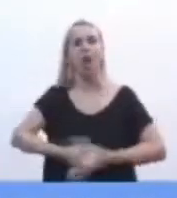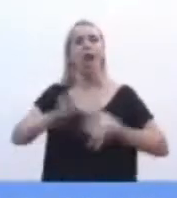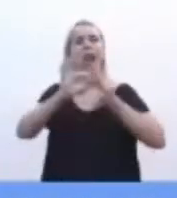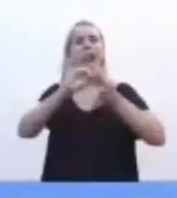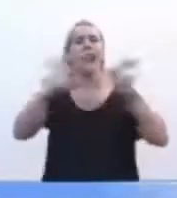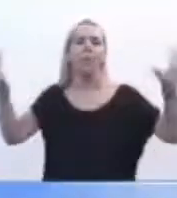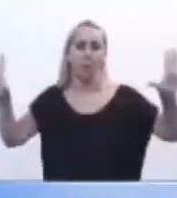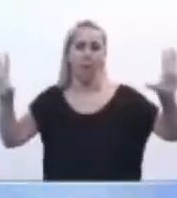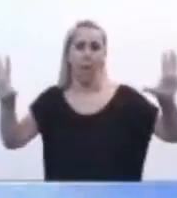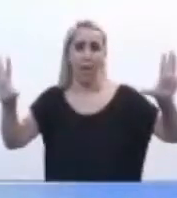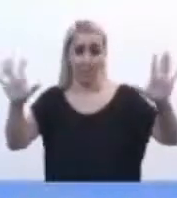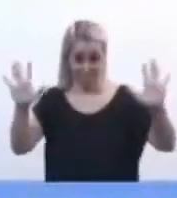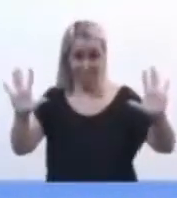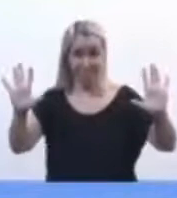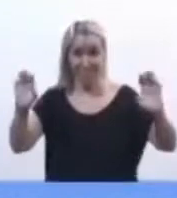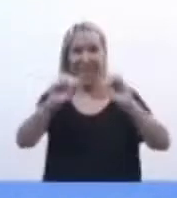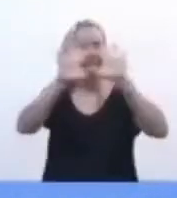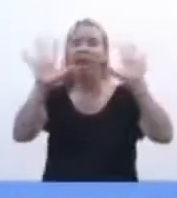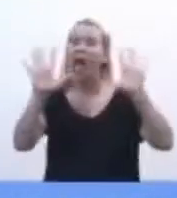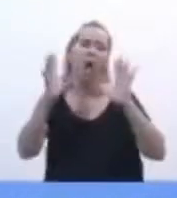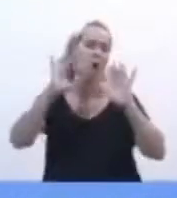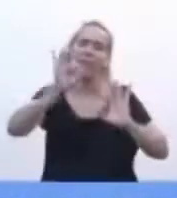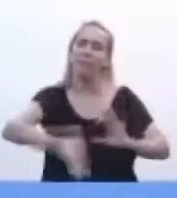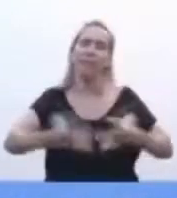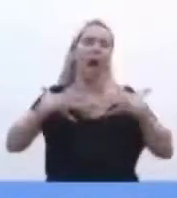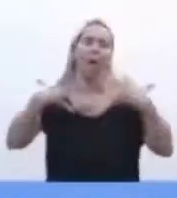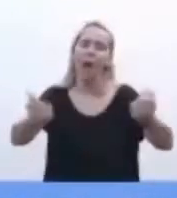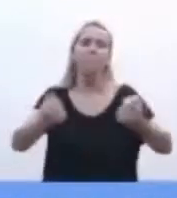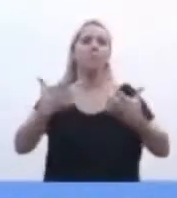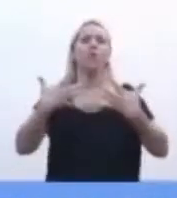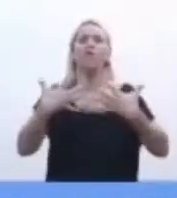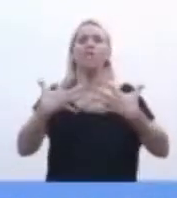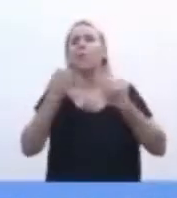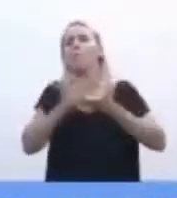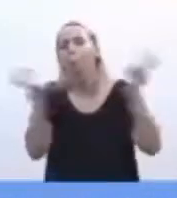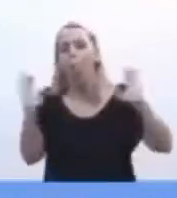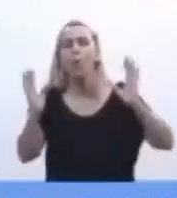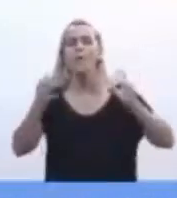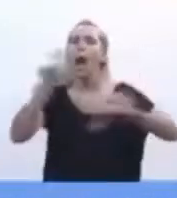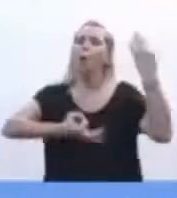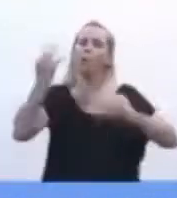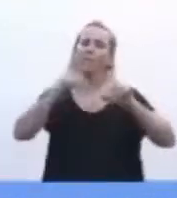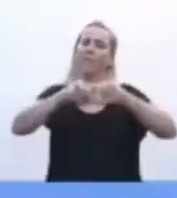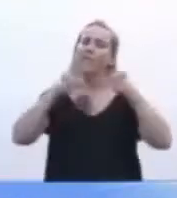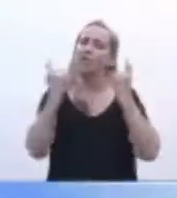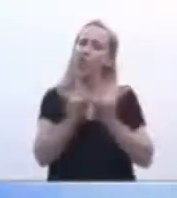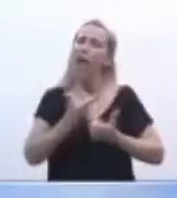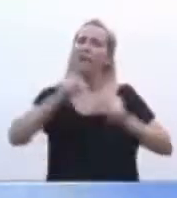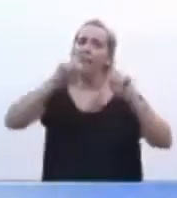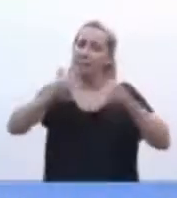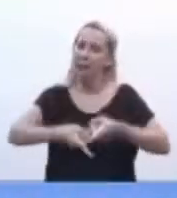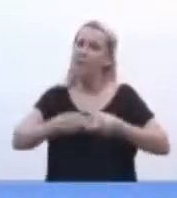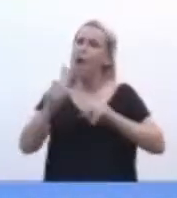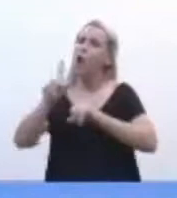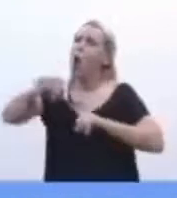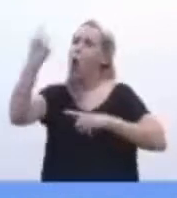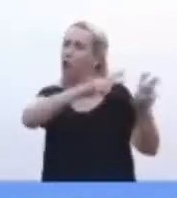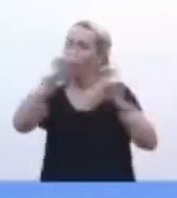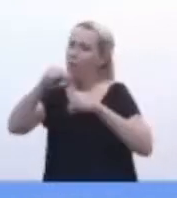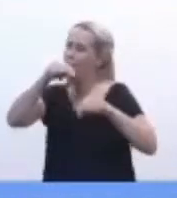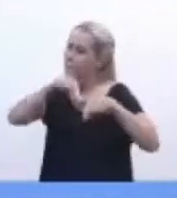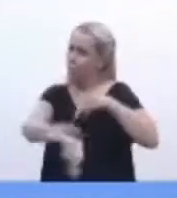está claro que estamos hablando de salud pública de justicia social pero también de discusiones mucho más profundas